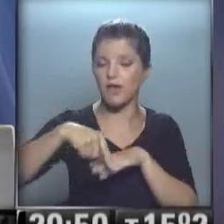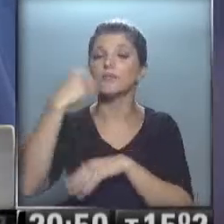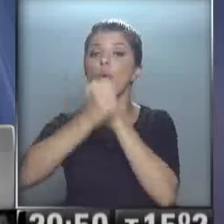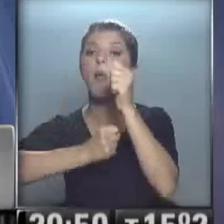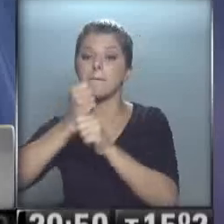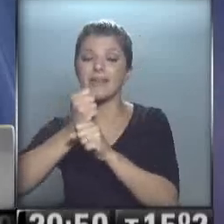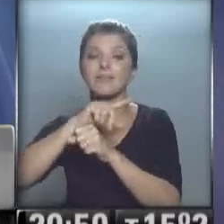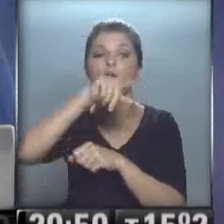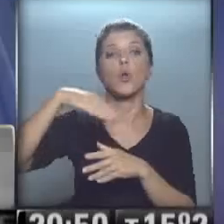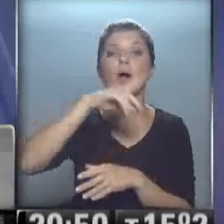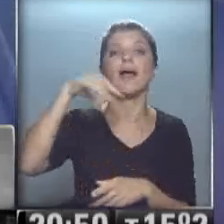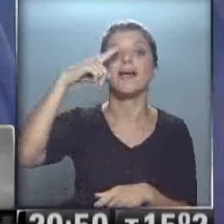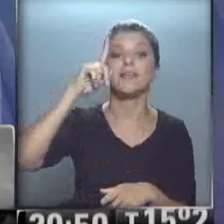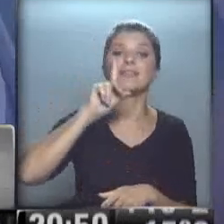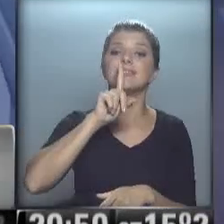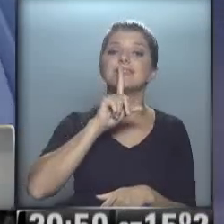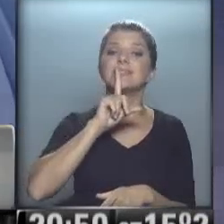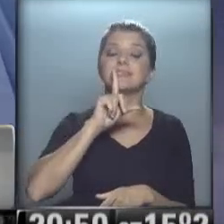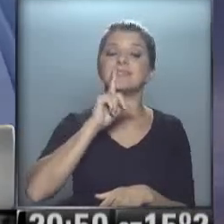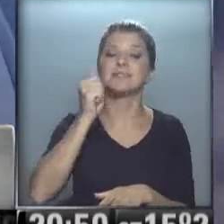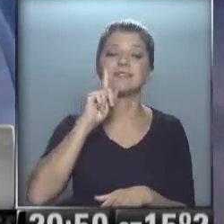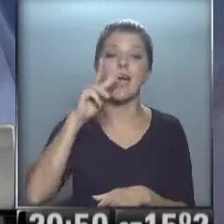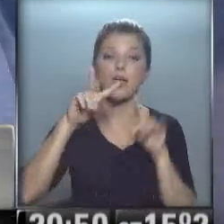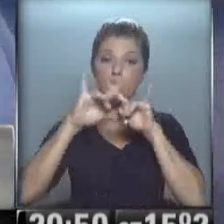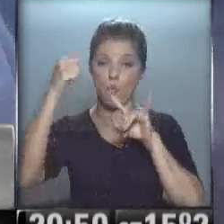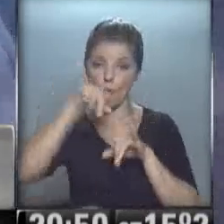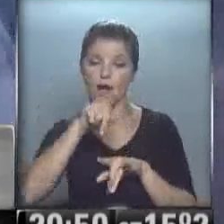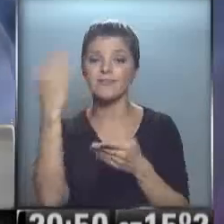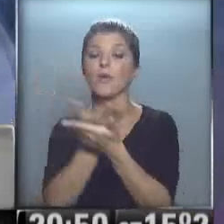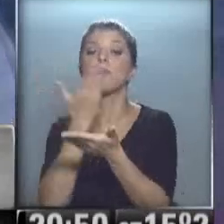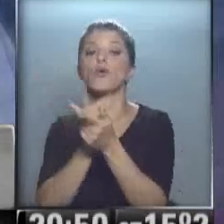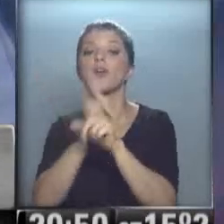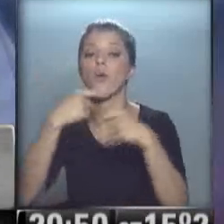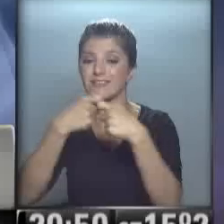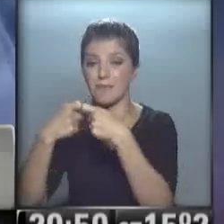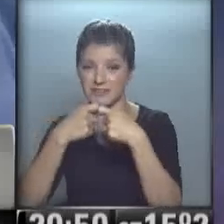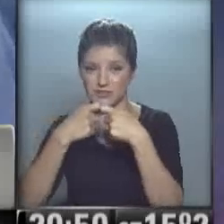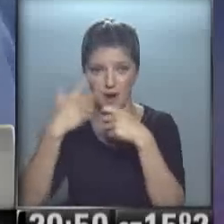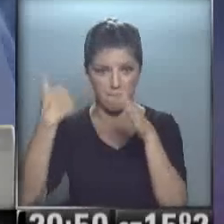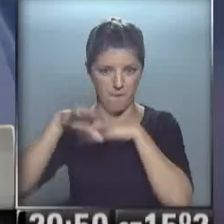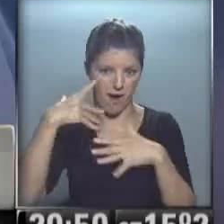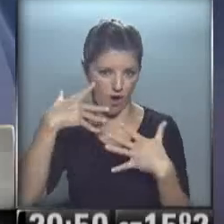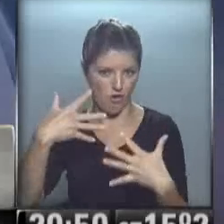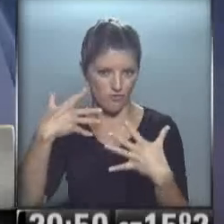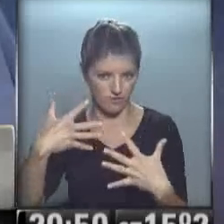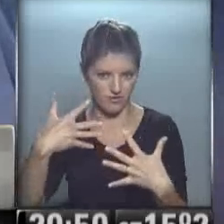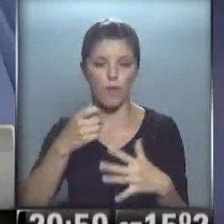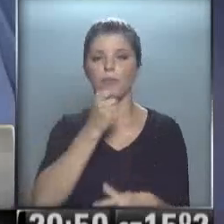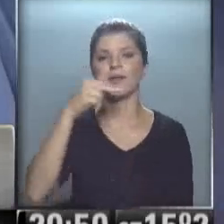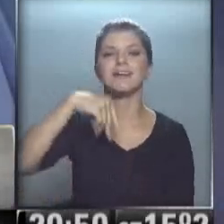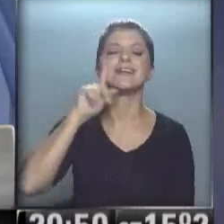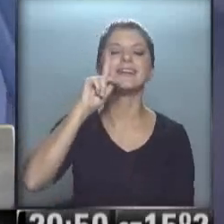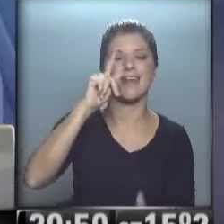origen en Taiwán, que produce o fabrica algunos de los calzados más populares de empresas como